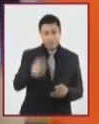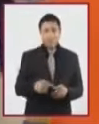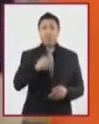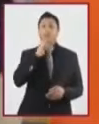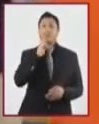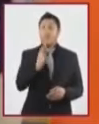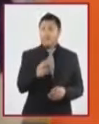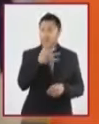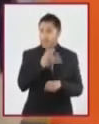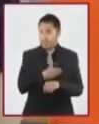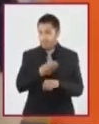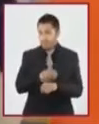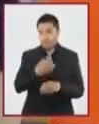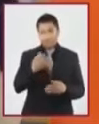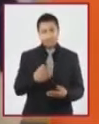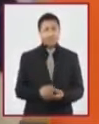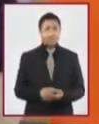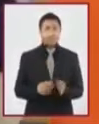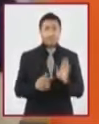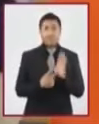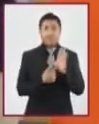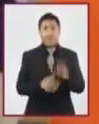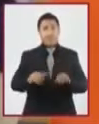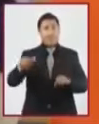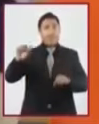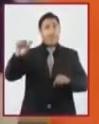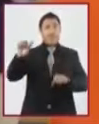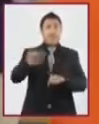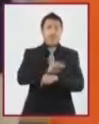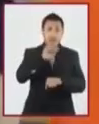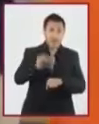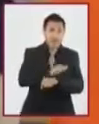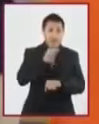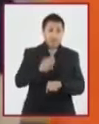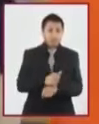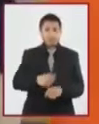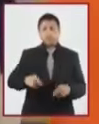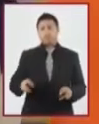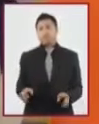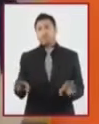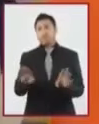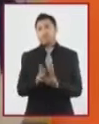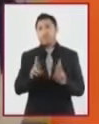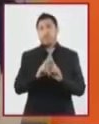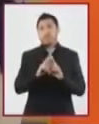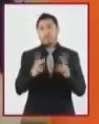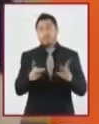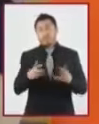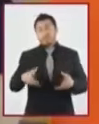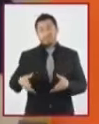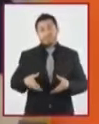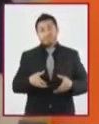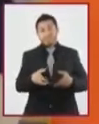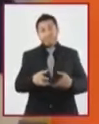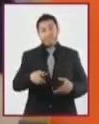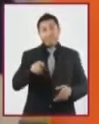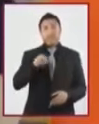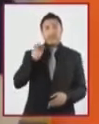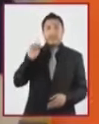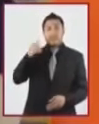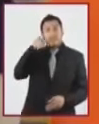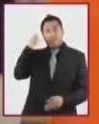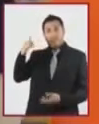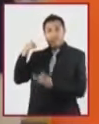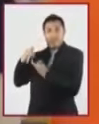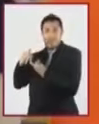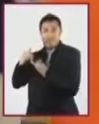ocasión es la siguiente. Un vehículo se averió en el camino. Llamaron a una grúa para que fuera por él. En este